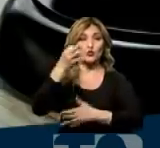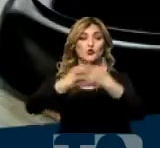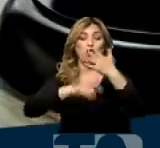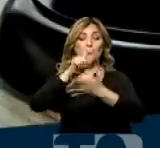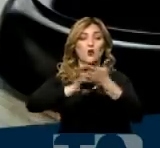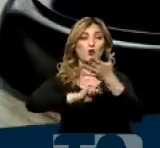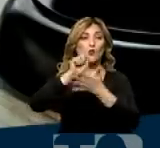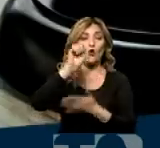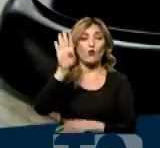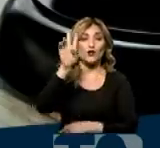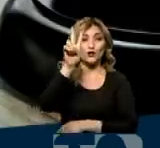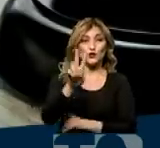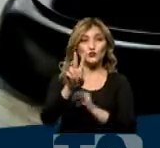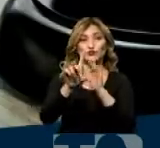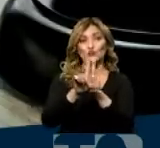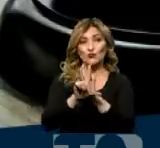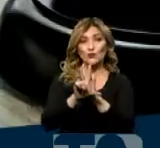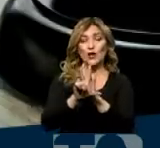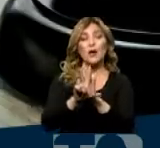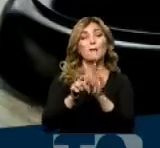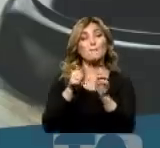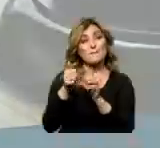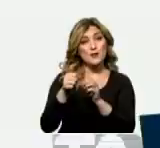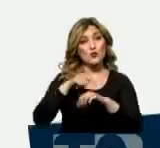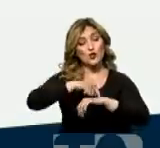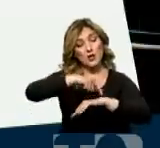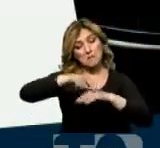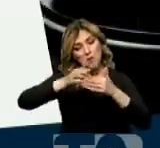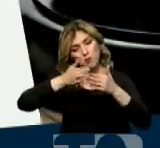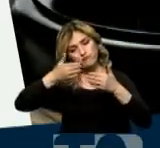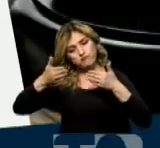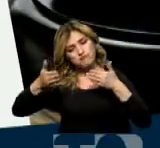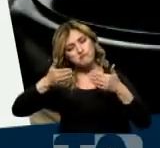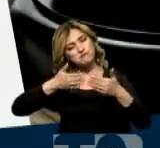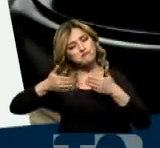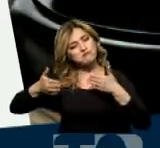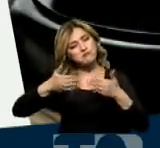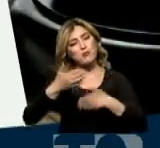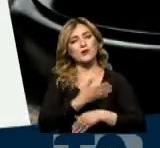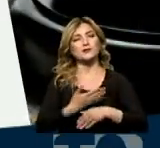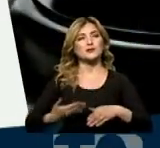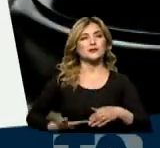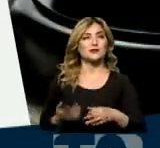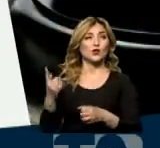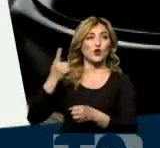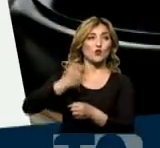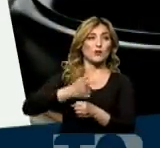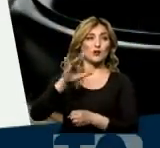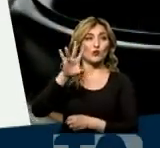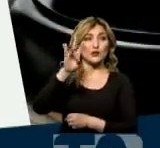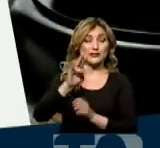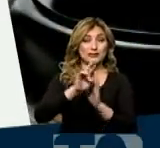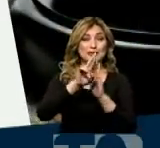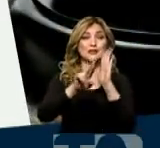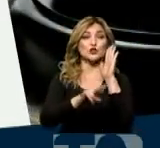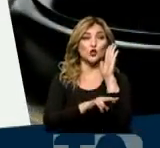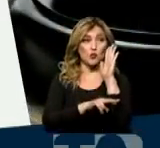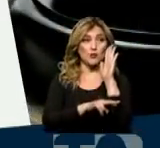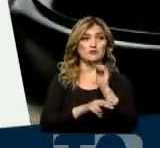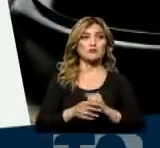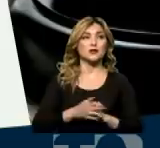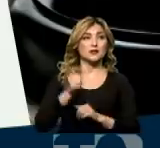aprobado 42 leyes y que en ese mismo periodo de tiempo el Ejecutivo ha emitido 57 normas